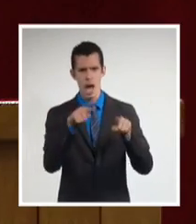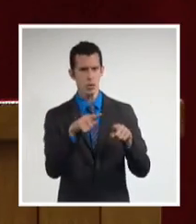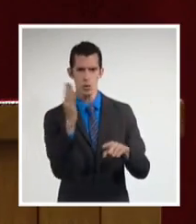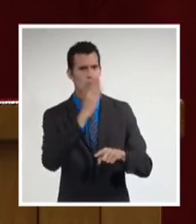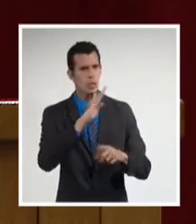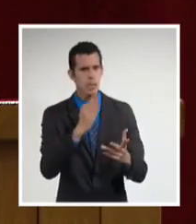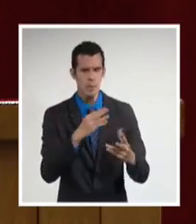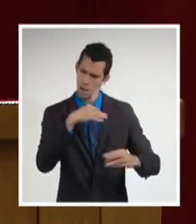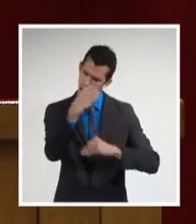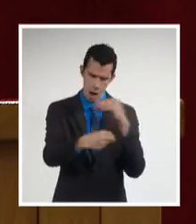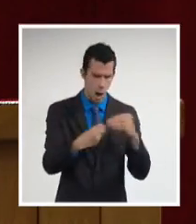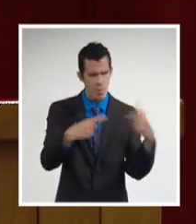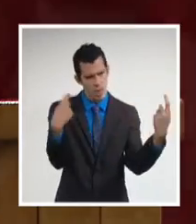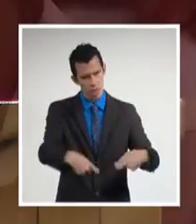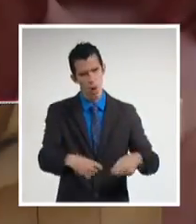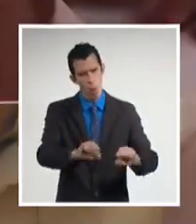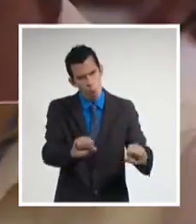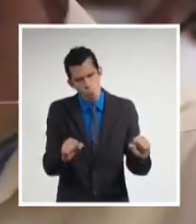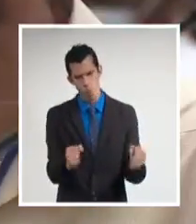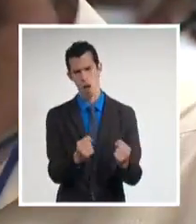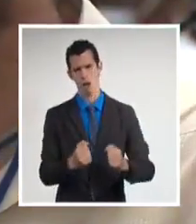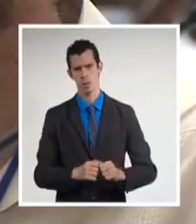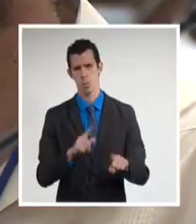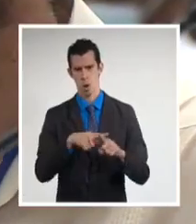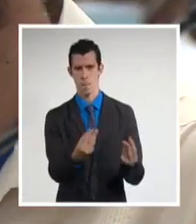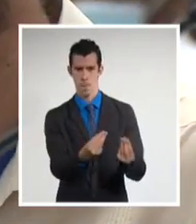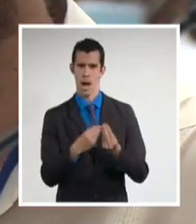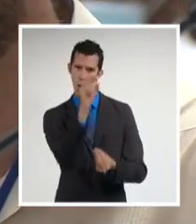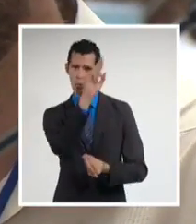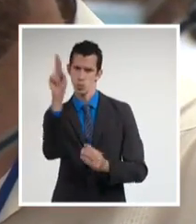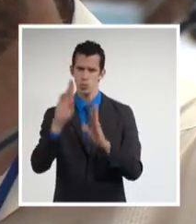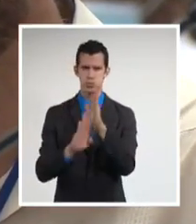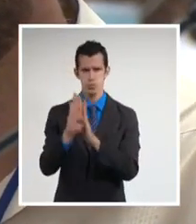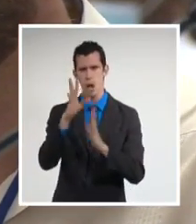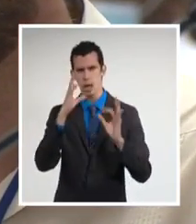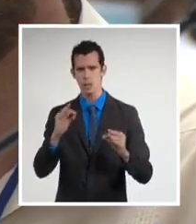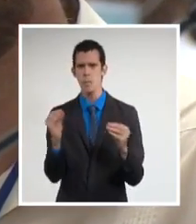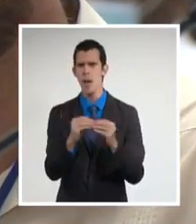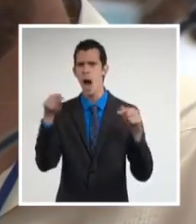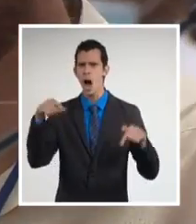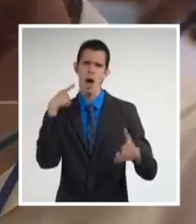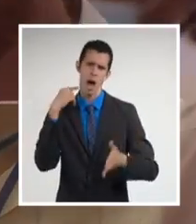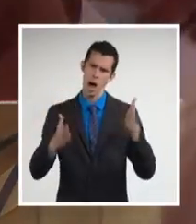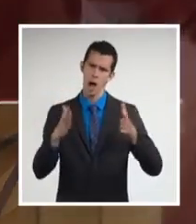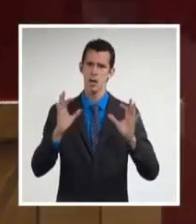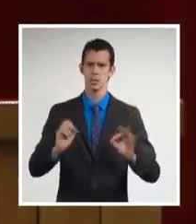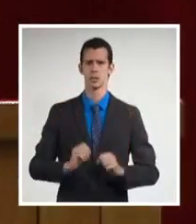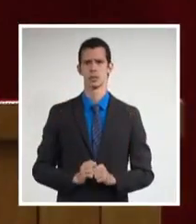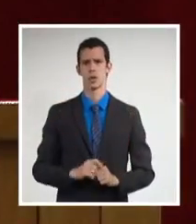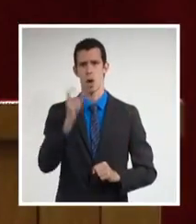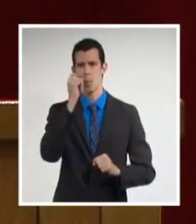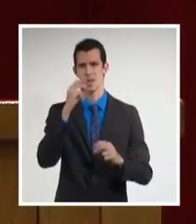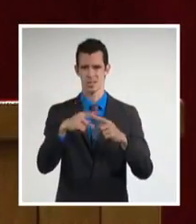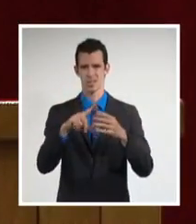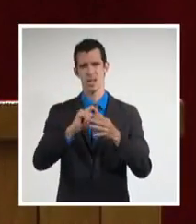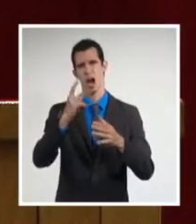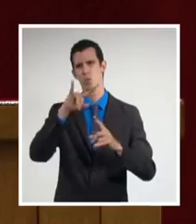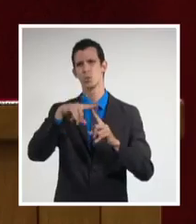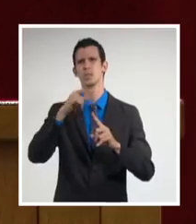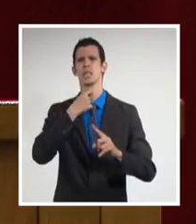hacer la comunicación, porque la época lo impone y porque, como diría el inolvidable Aute, nos va la vida en